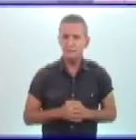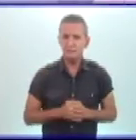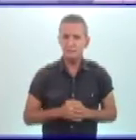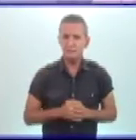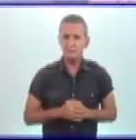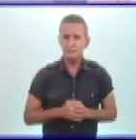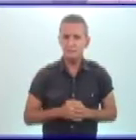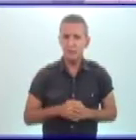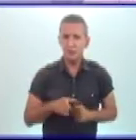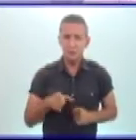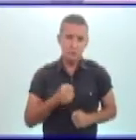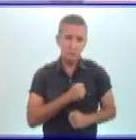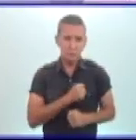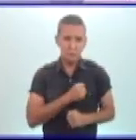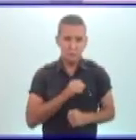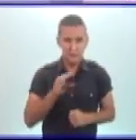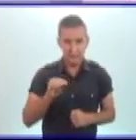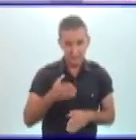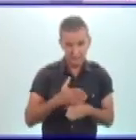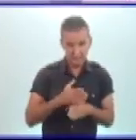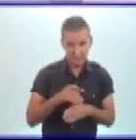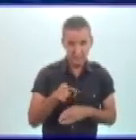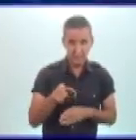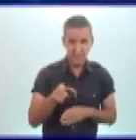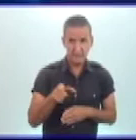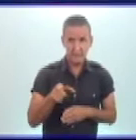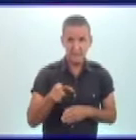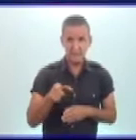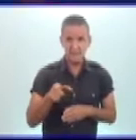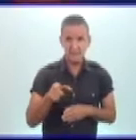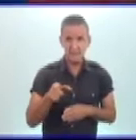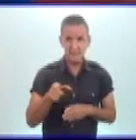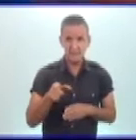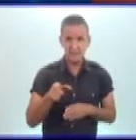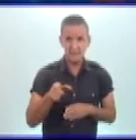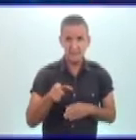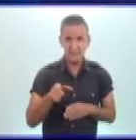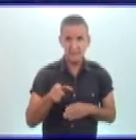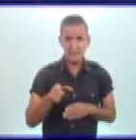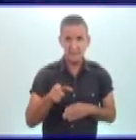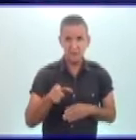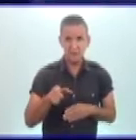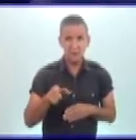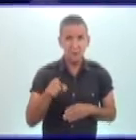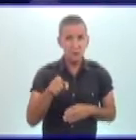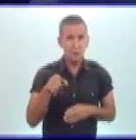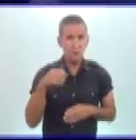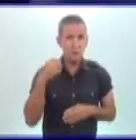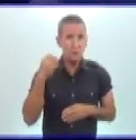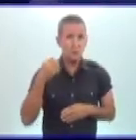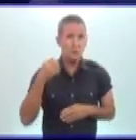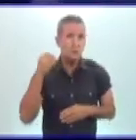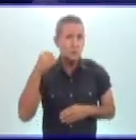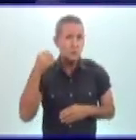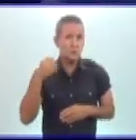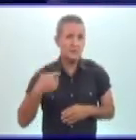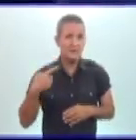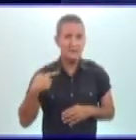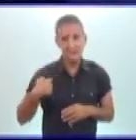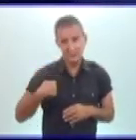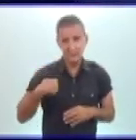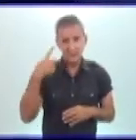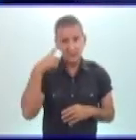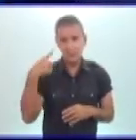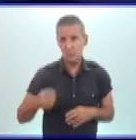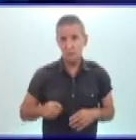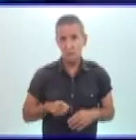¿Quieres decir diferente a ti? Me crees ignorante y salvaje. Tú has ido